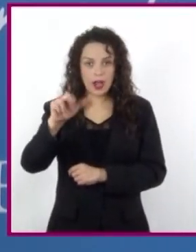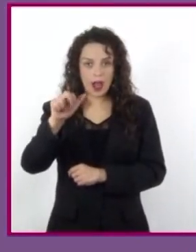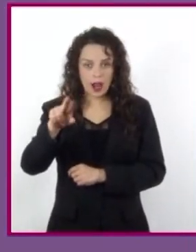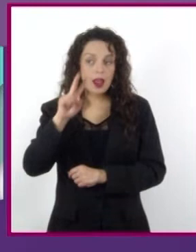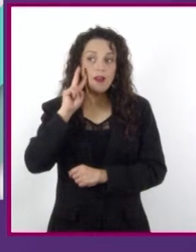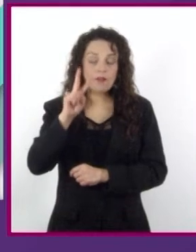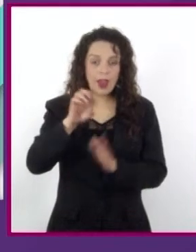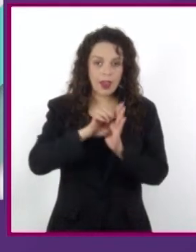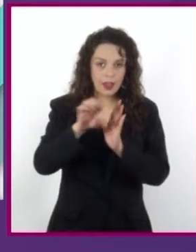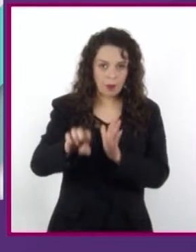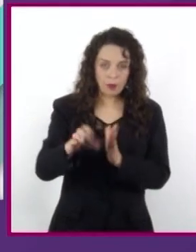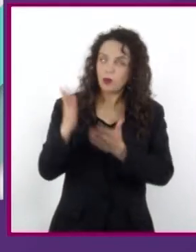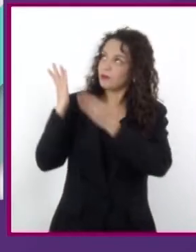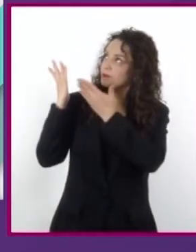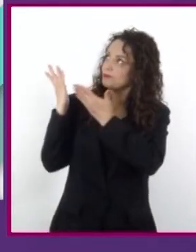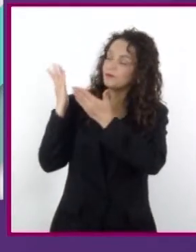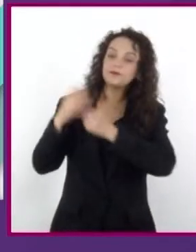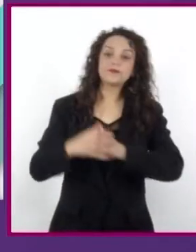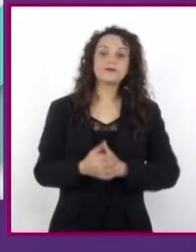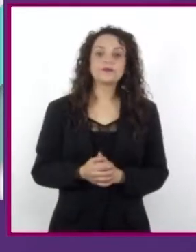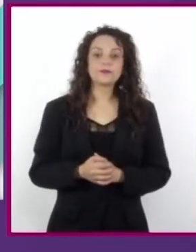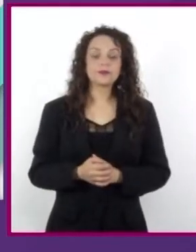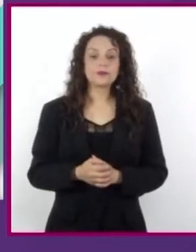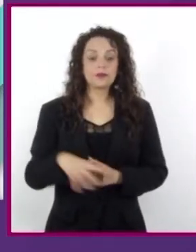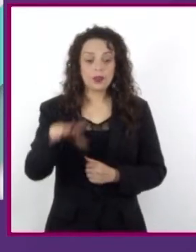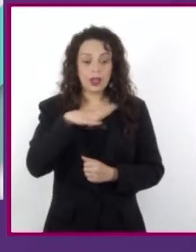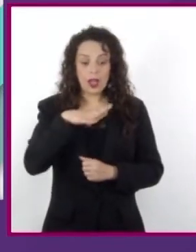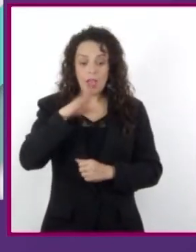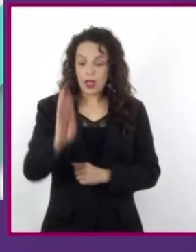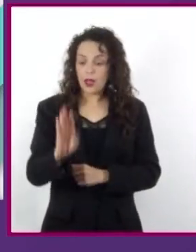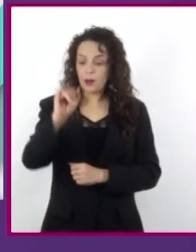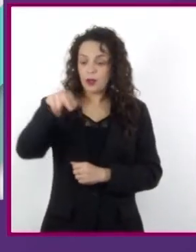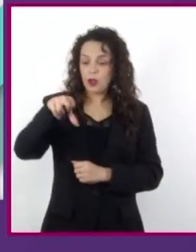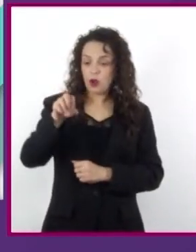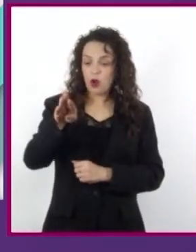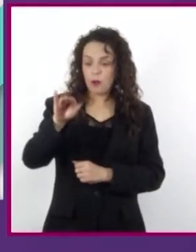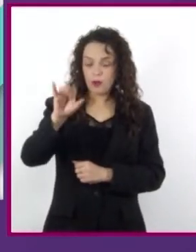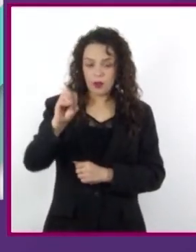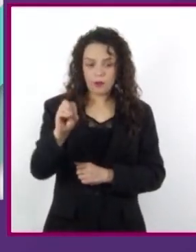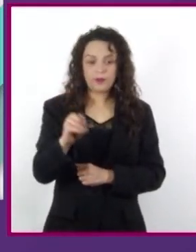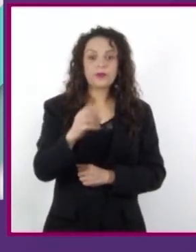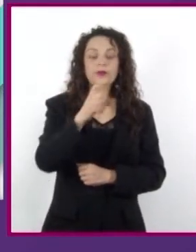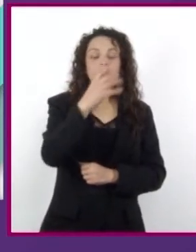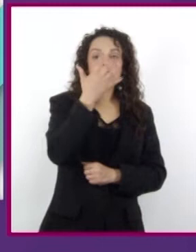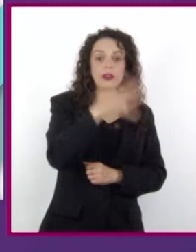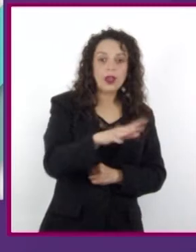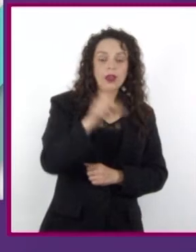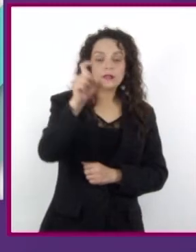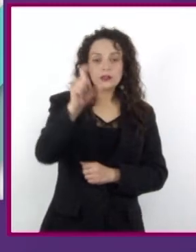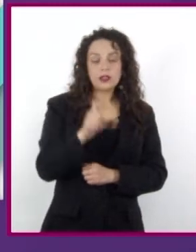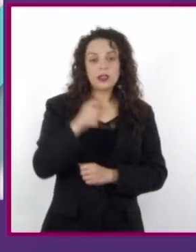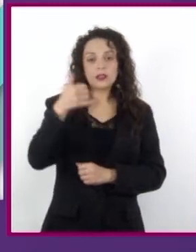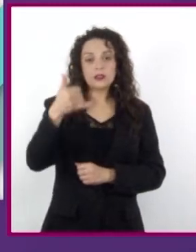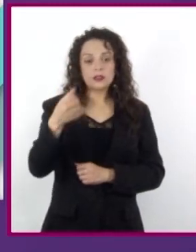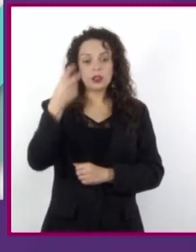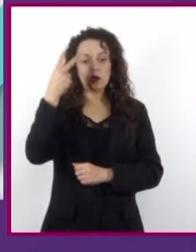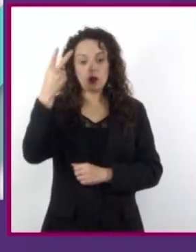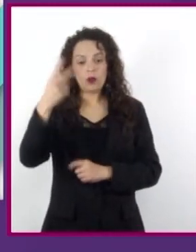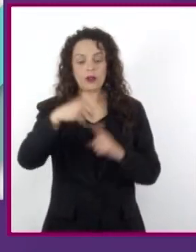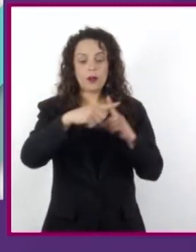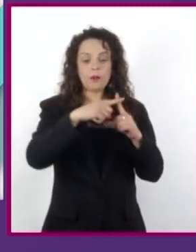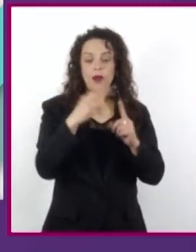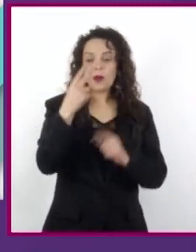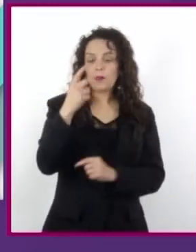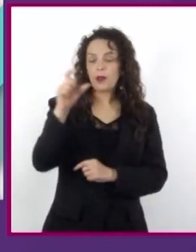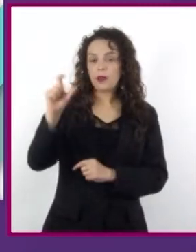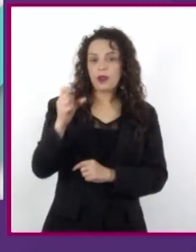ejemplo. Tenemos el siguiente binomio: 10xy al cuadrado más 25x al cubo